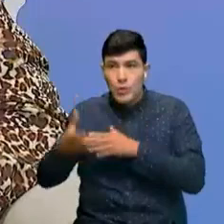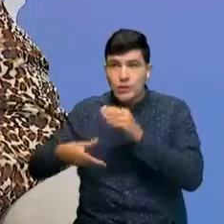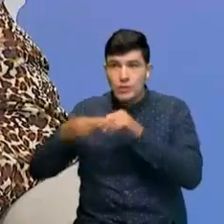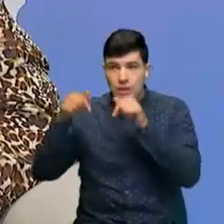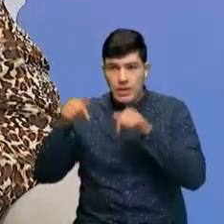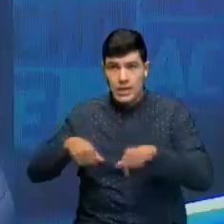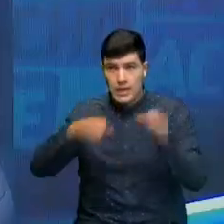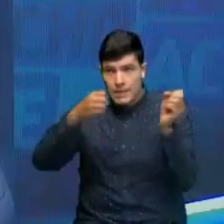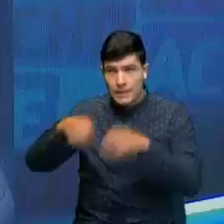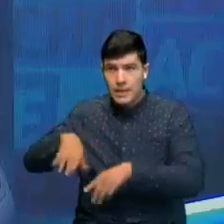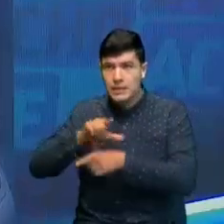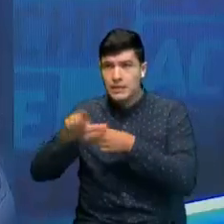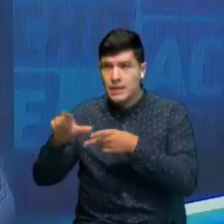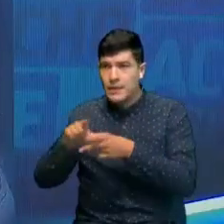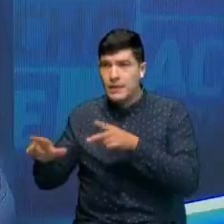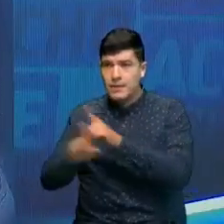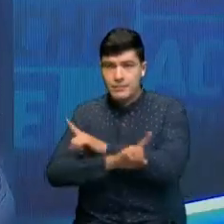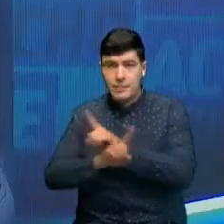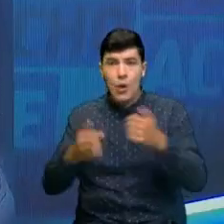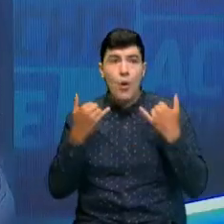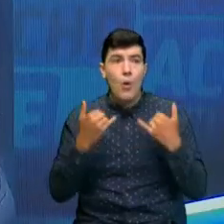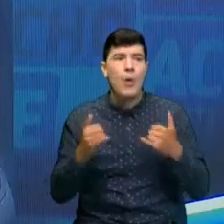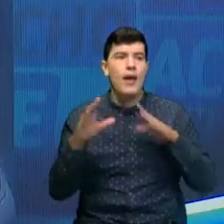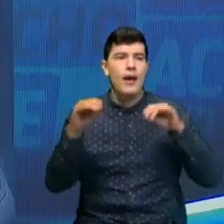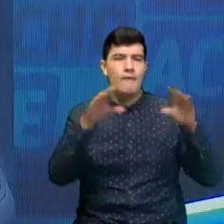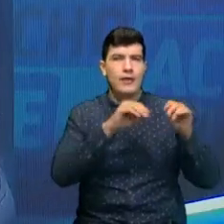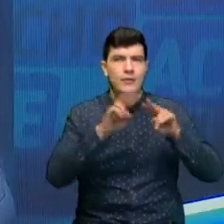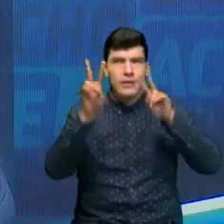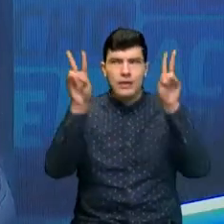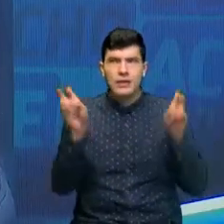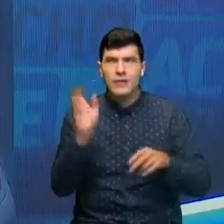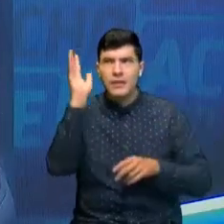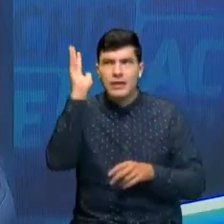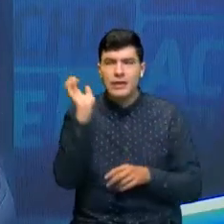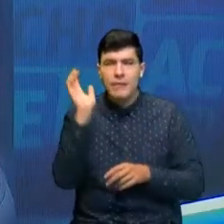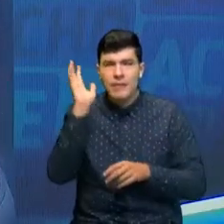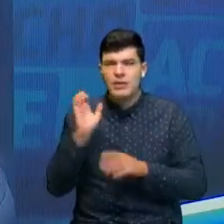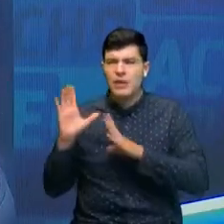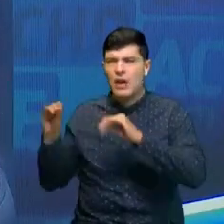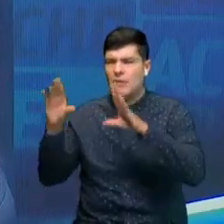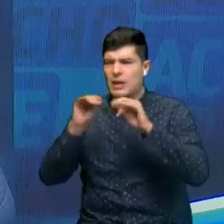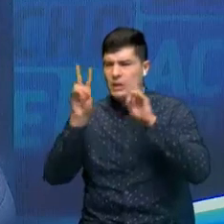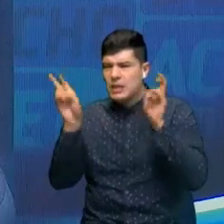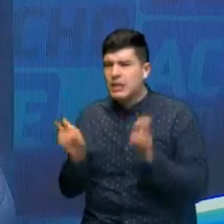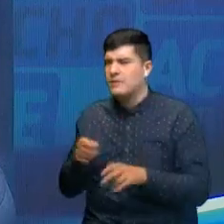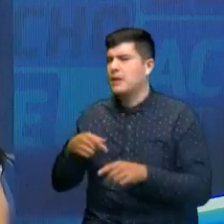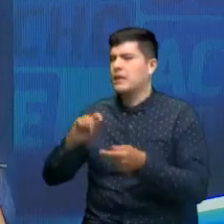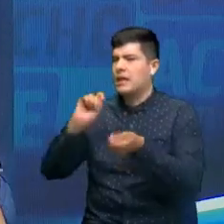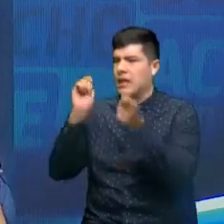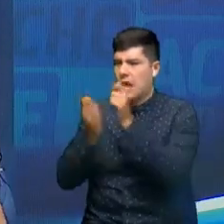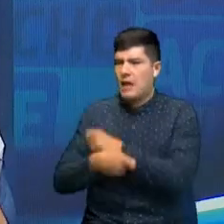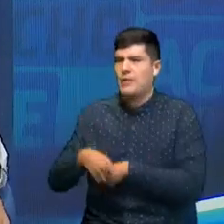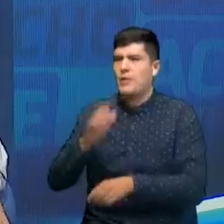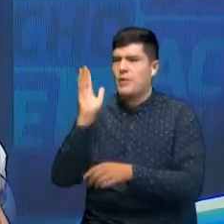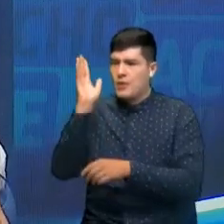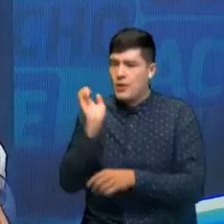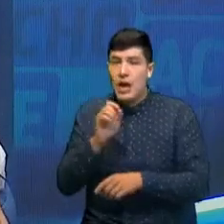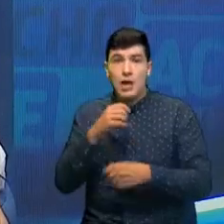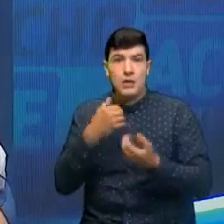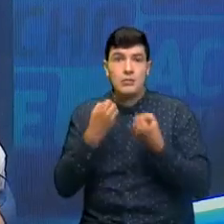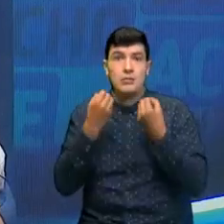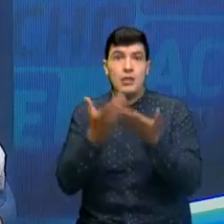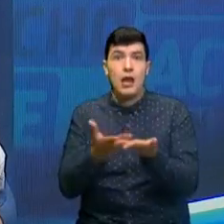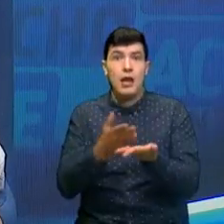semanas. Bueno, muy bien. Hoy estamos hablando de tema pensional, sobre todo el tema de los traslados, qué tan complicado es. Y se han